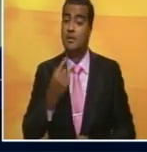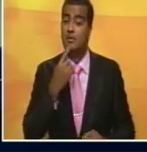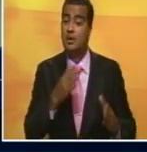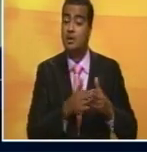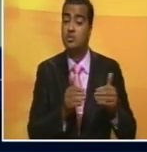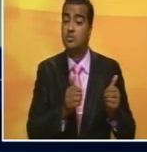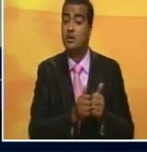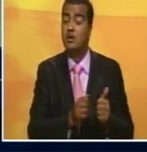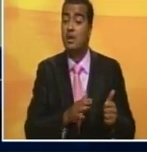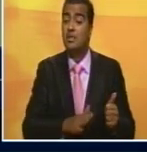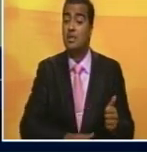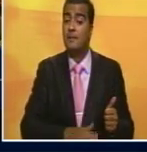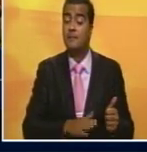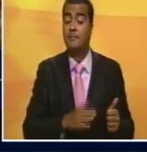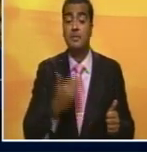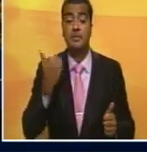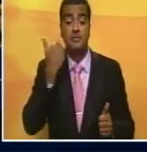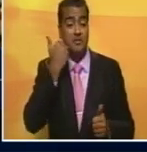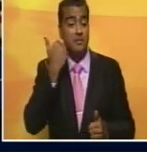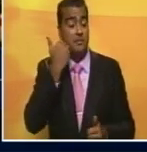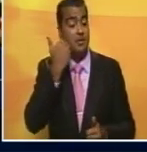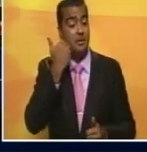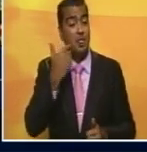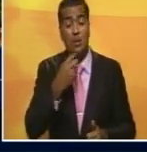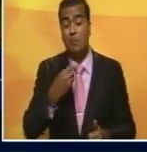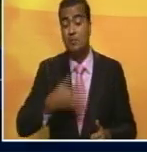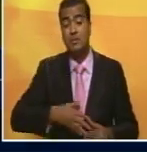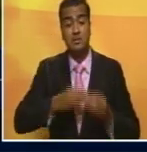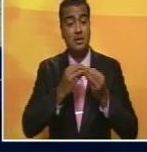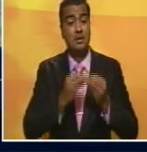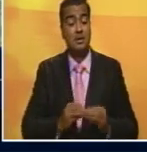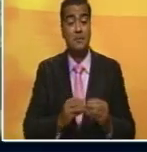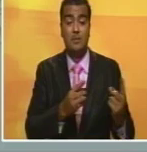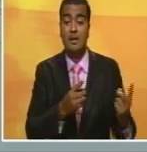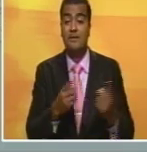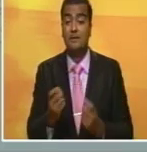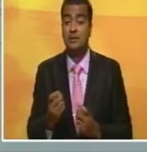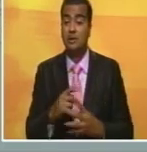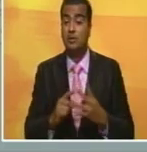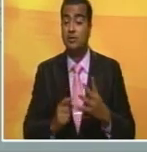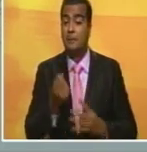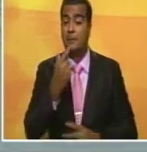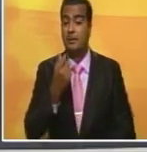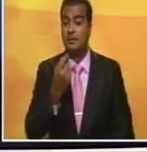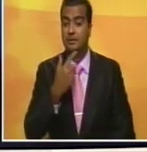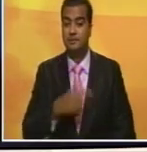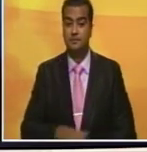Anzoátegui existen casos de paludismo que no han podido ser tratados por la escasez de insumos